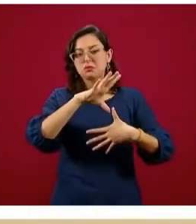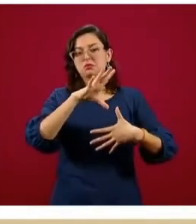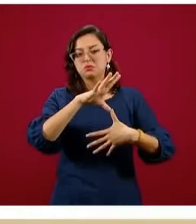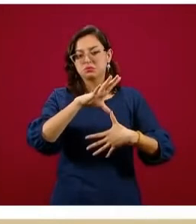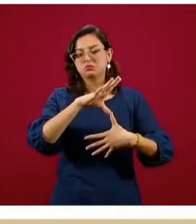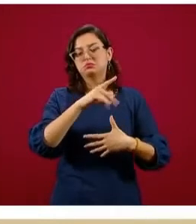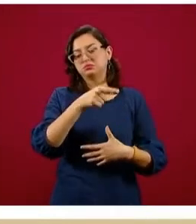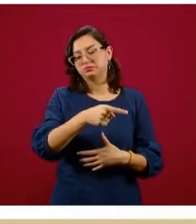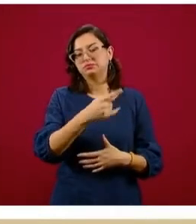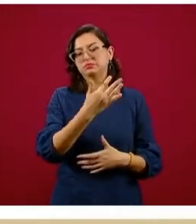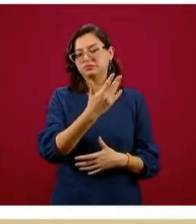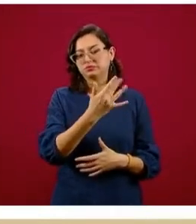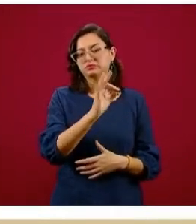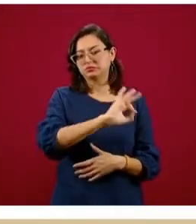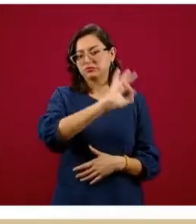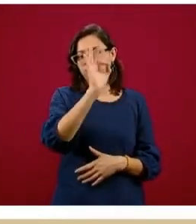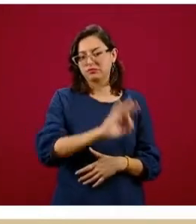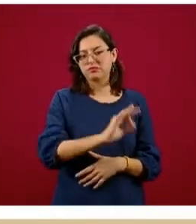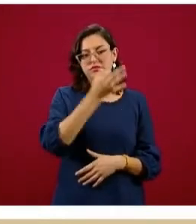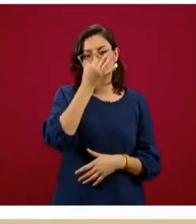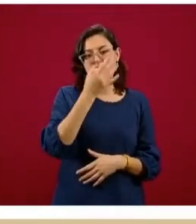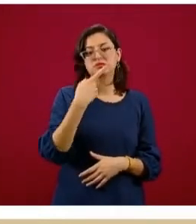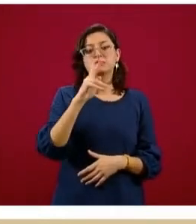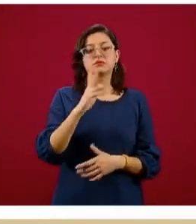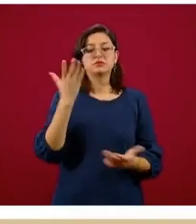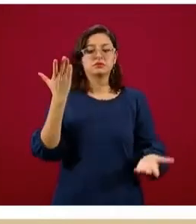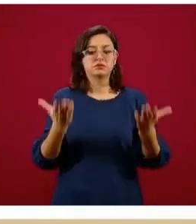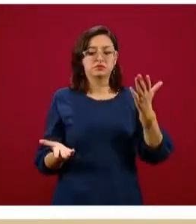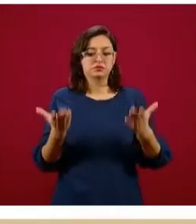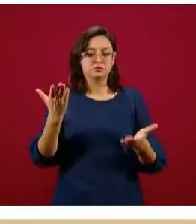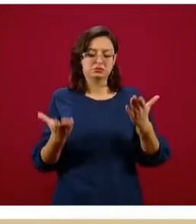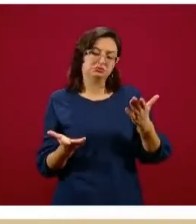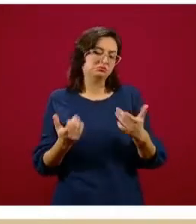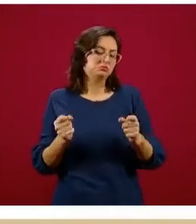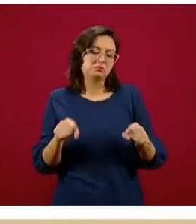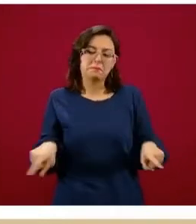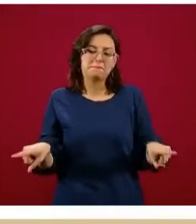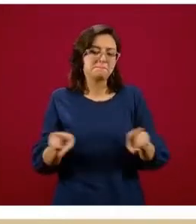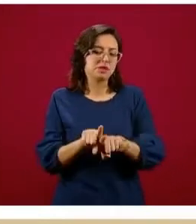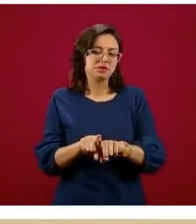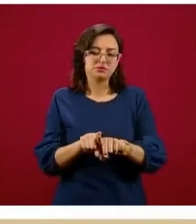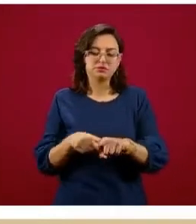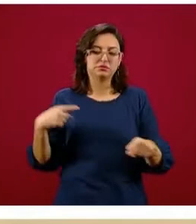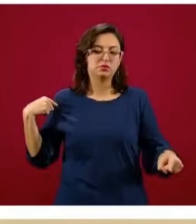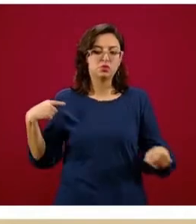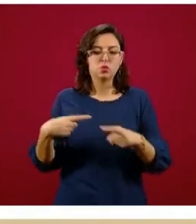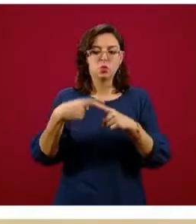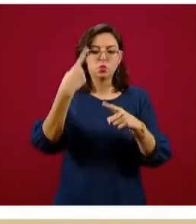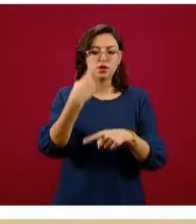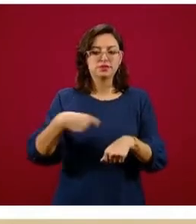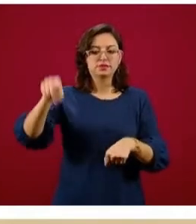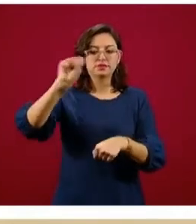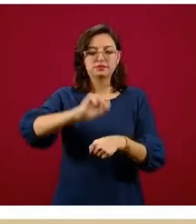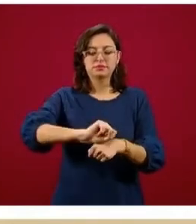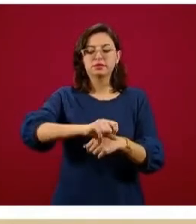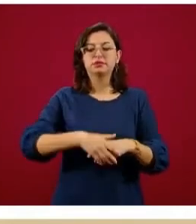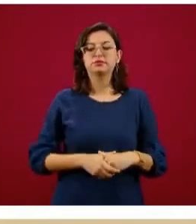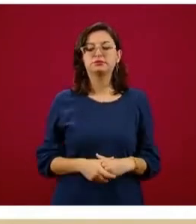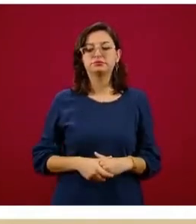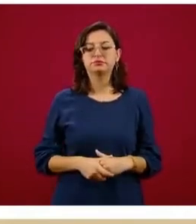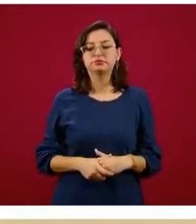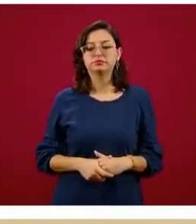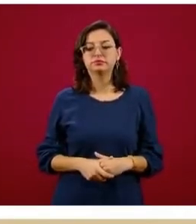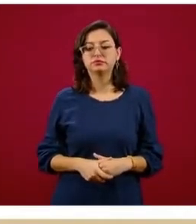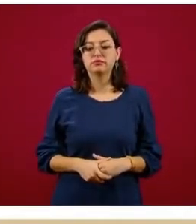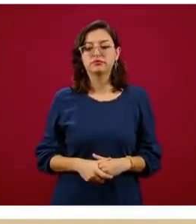concentrando la gran mayoría, aunque las proporciones, ya lo decíamos, no han variado tanto en la última semana. En la siguiente